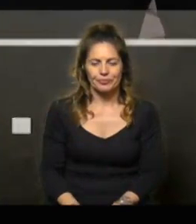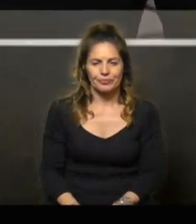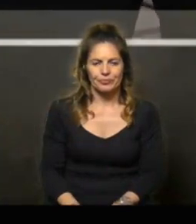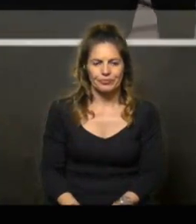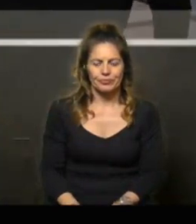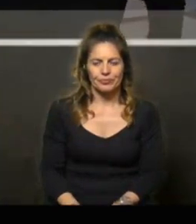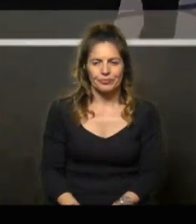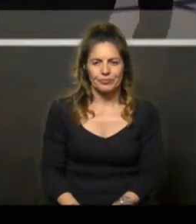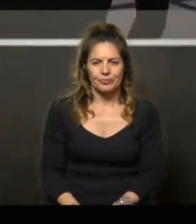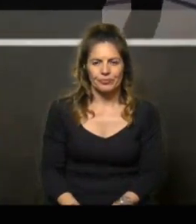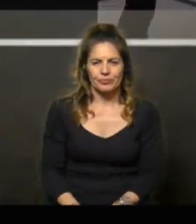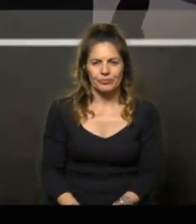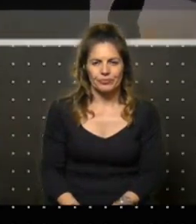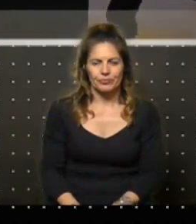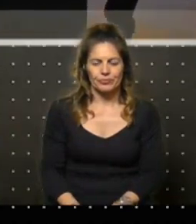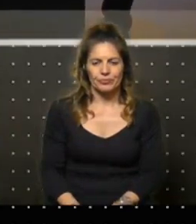pres